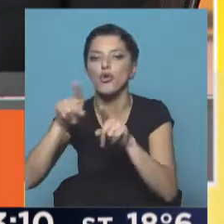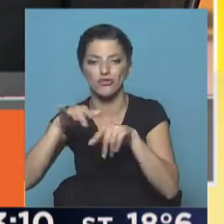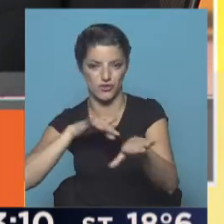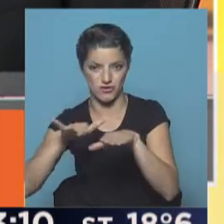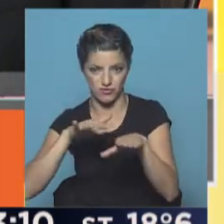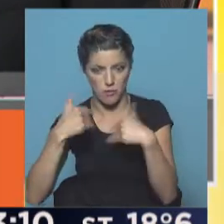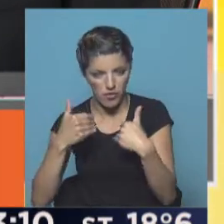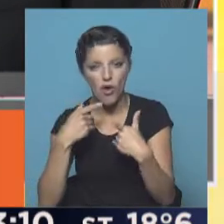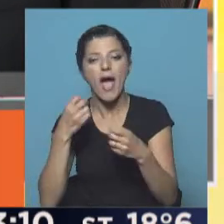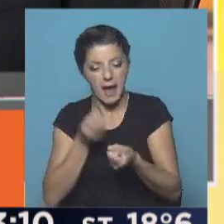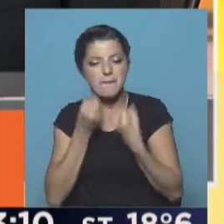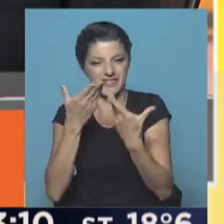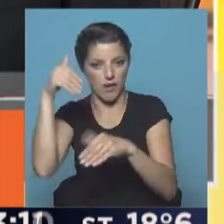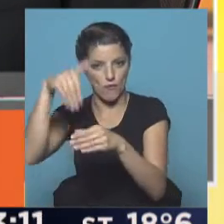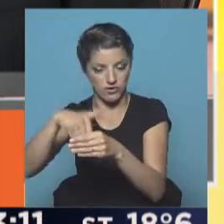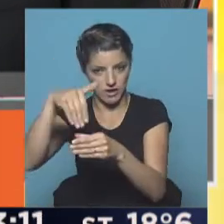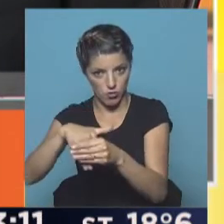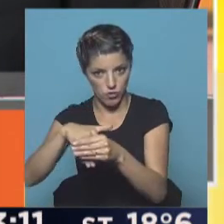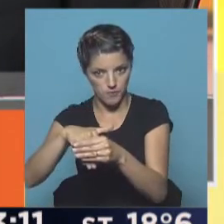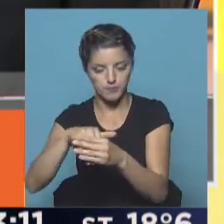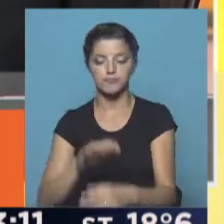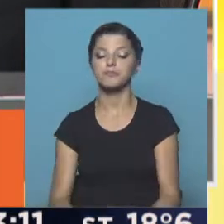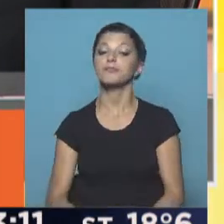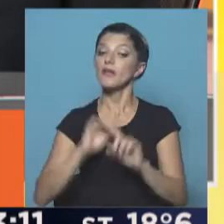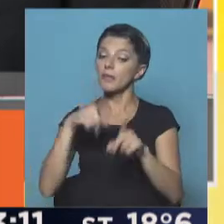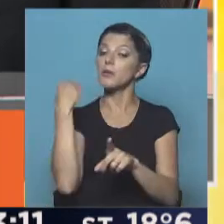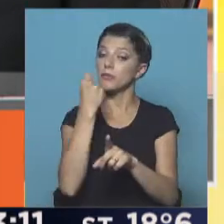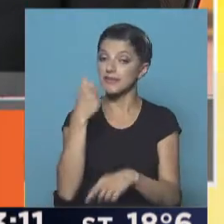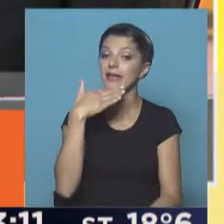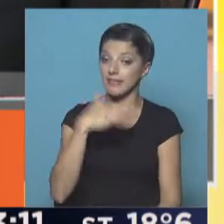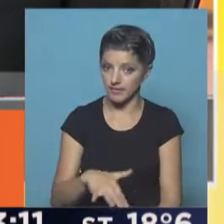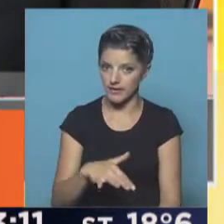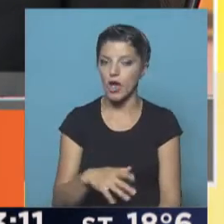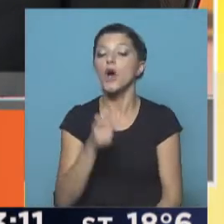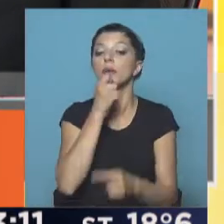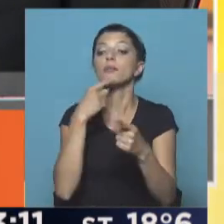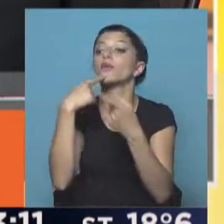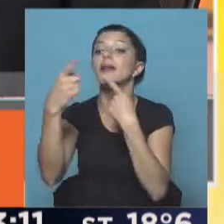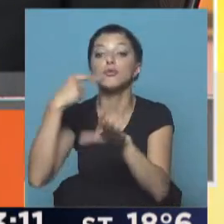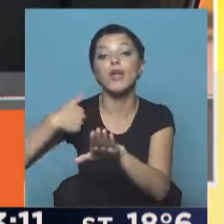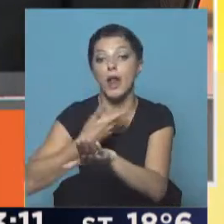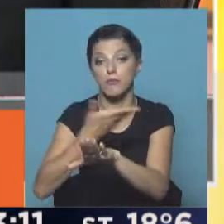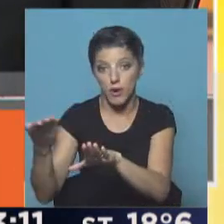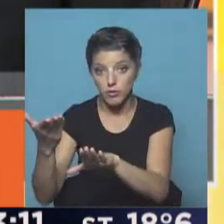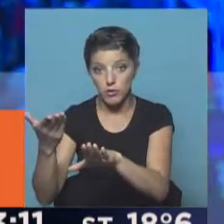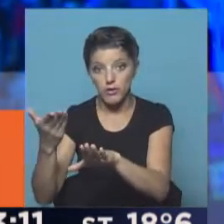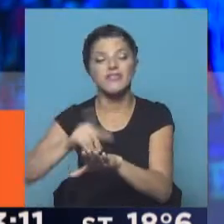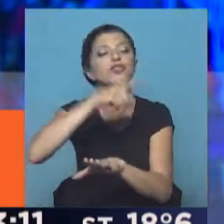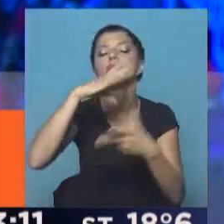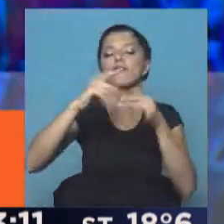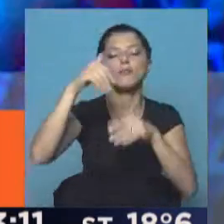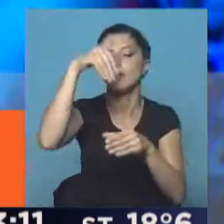sea de ese modo. Y está bien también entender que los plebiscitos y el resto de las votaciones, inclusive las encuestas, forman parte de un sistema complejo de decisiones. O